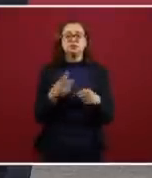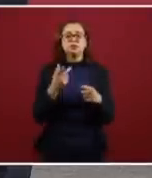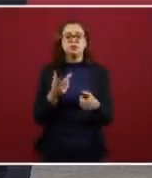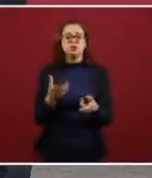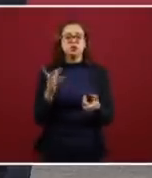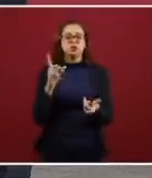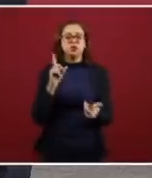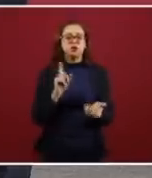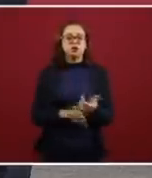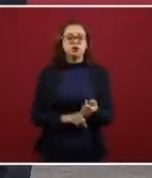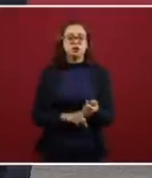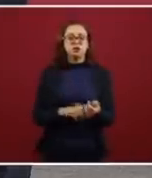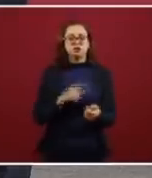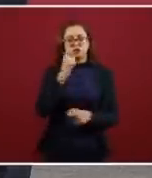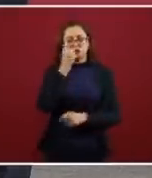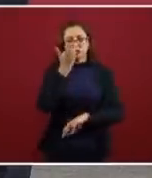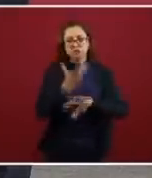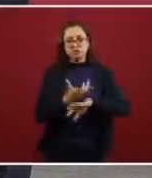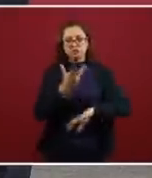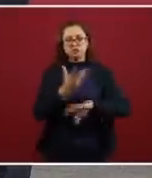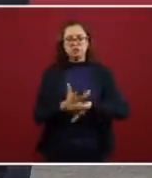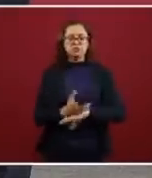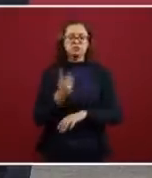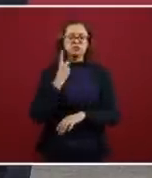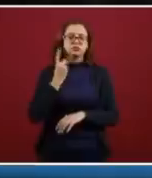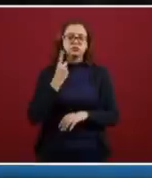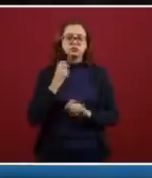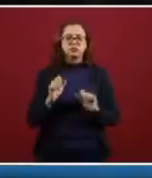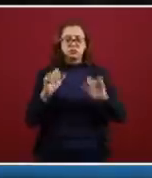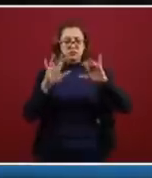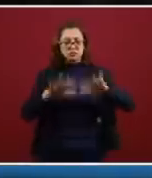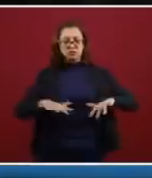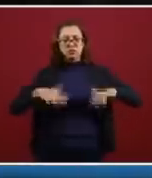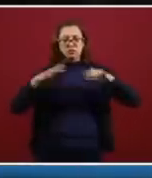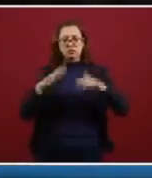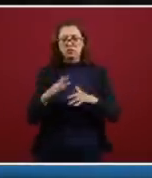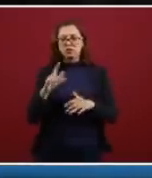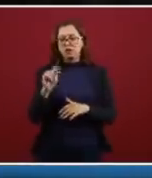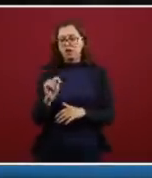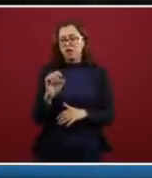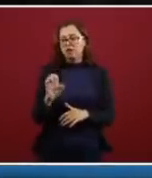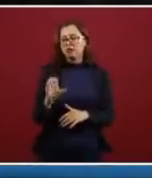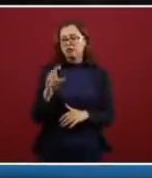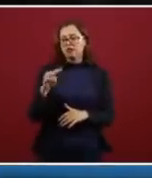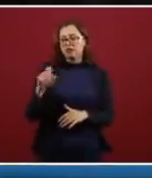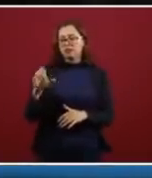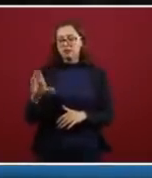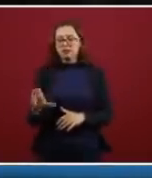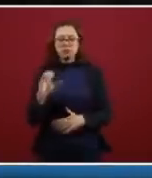Congreso norteamericano para la aprobación del TECMEC,